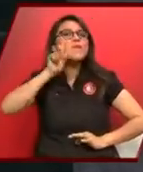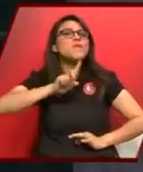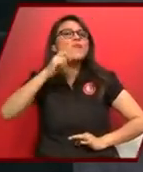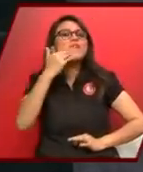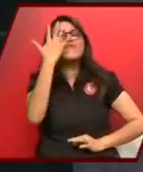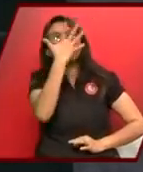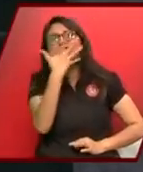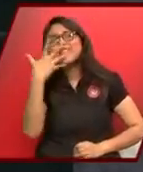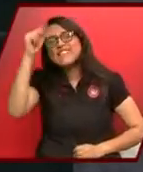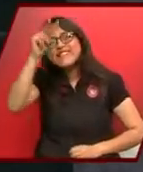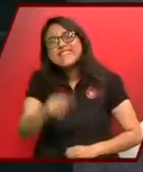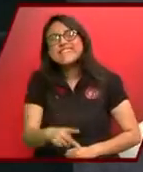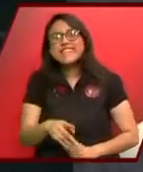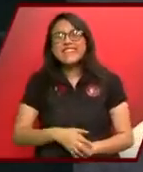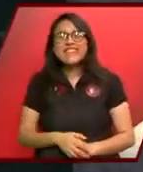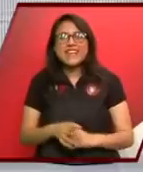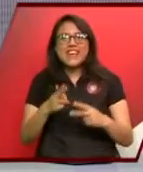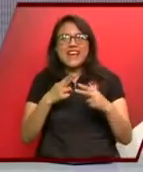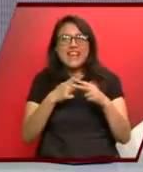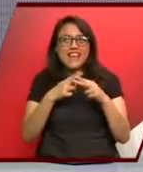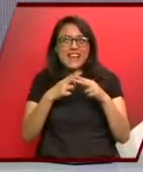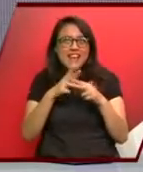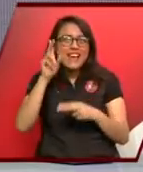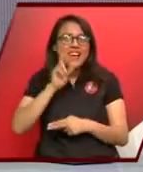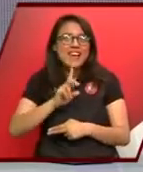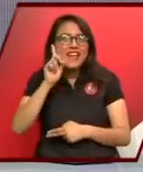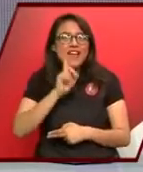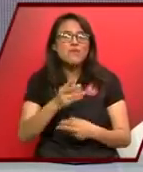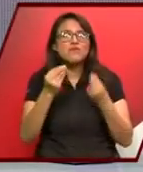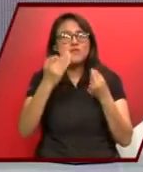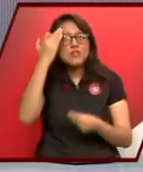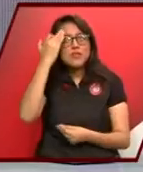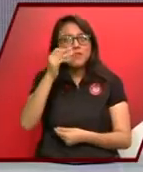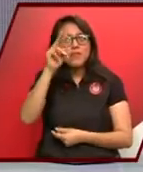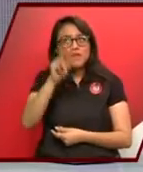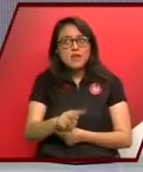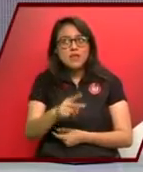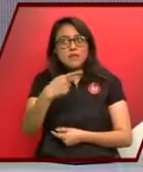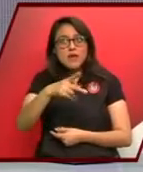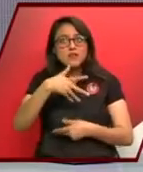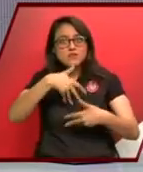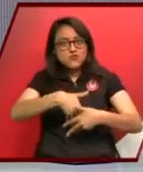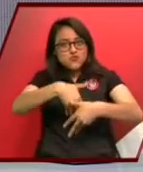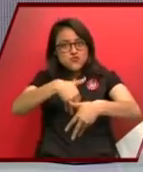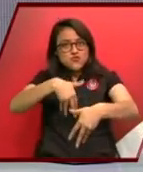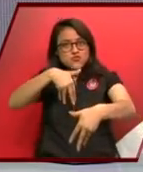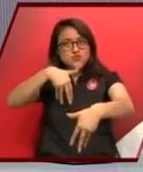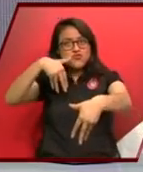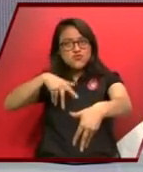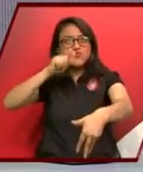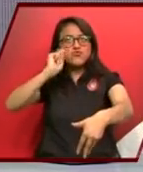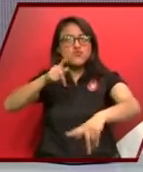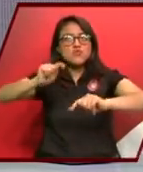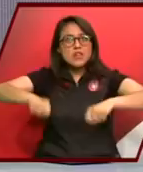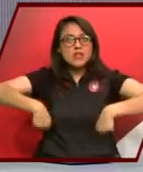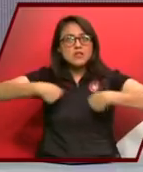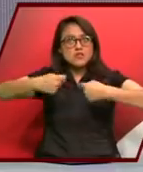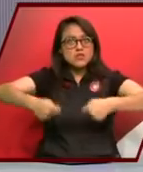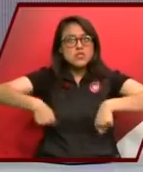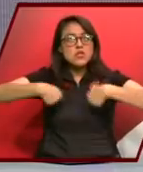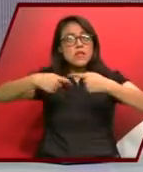mujerzuela. Es un desfile que verdaderamente lleva mucho tiempo. Mucho tiempo. Pero es un desfile que muestra las tradiciones